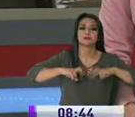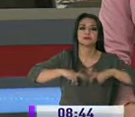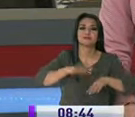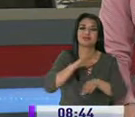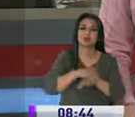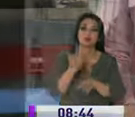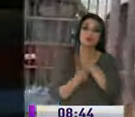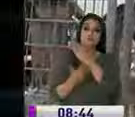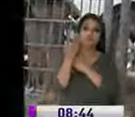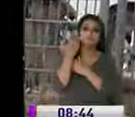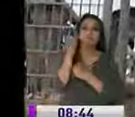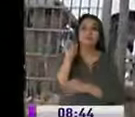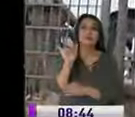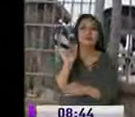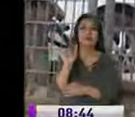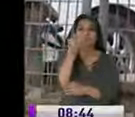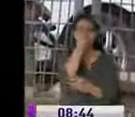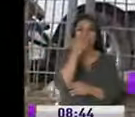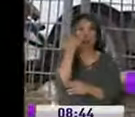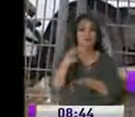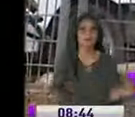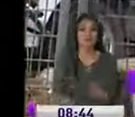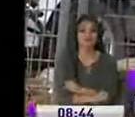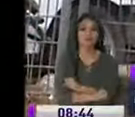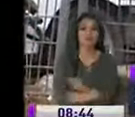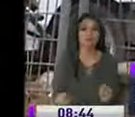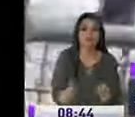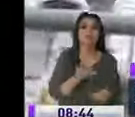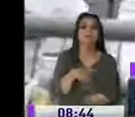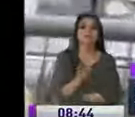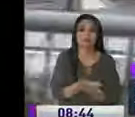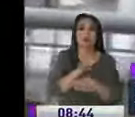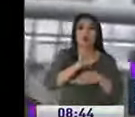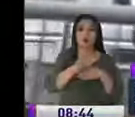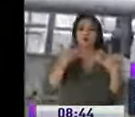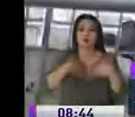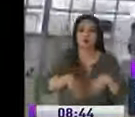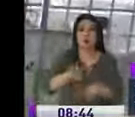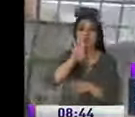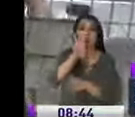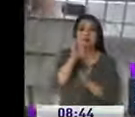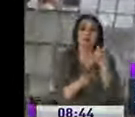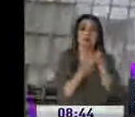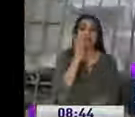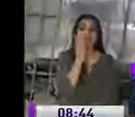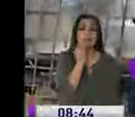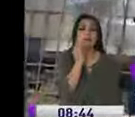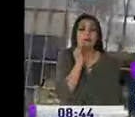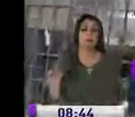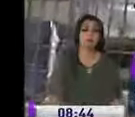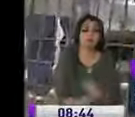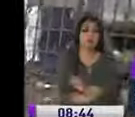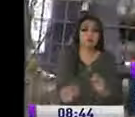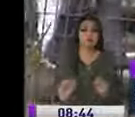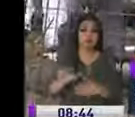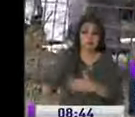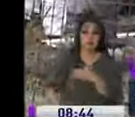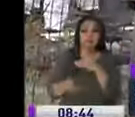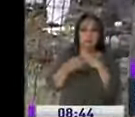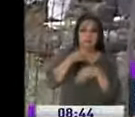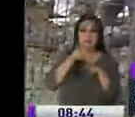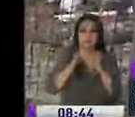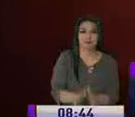ustedes conocerán, los animalitos ya son faenados, otros son vendidos. Es mucho más complicado determinar la evidencia, por lo que nuestra operación en